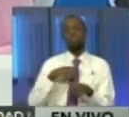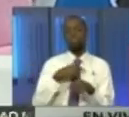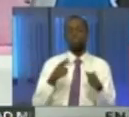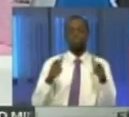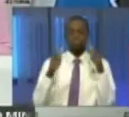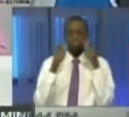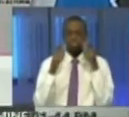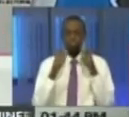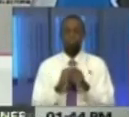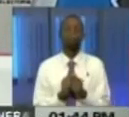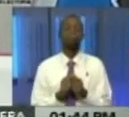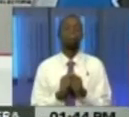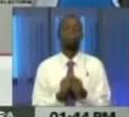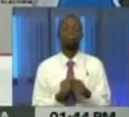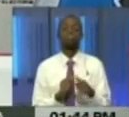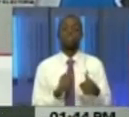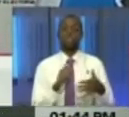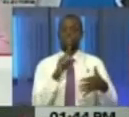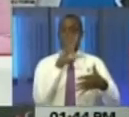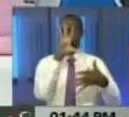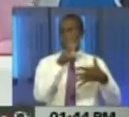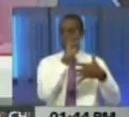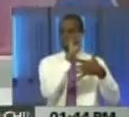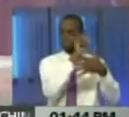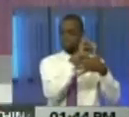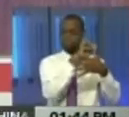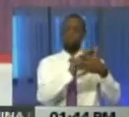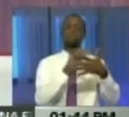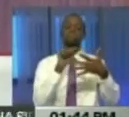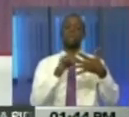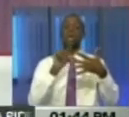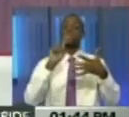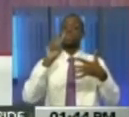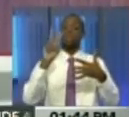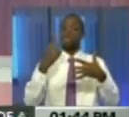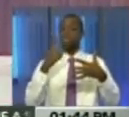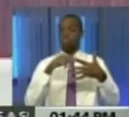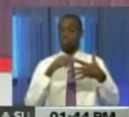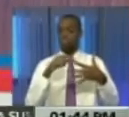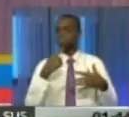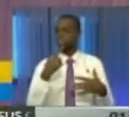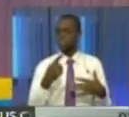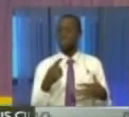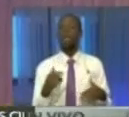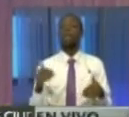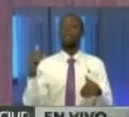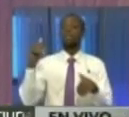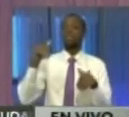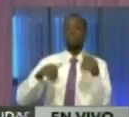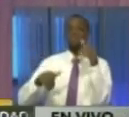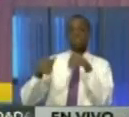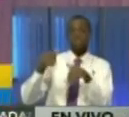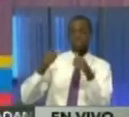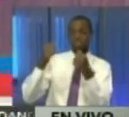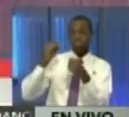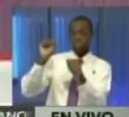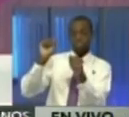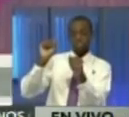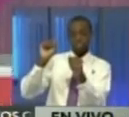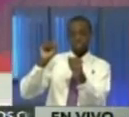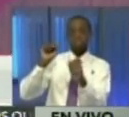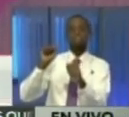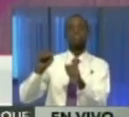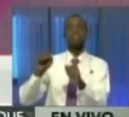segunda reflexión: la naturaleza del mecanismo revocatorio se inscribe en la propuesta